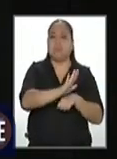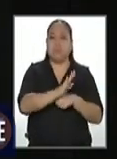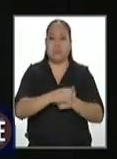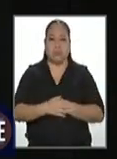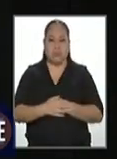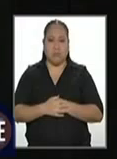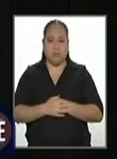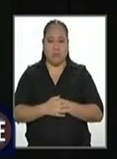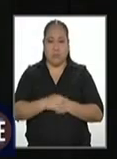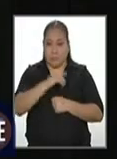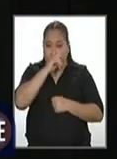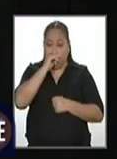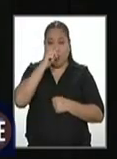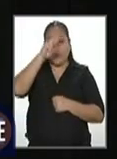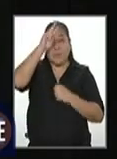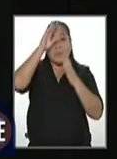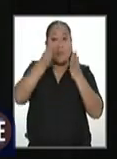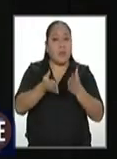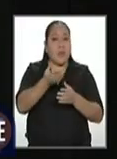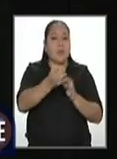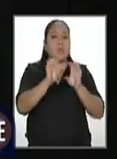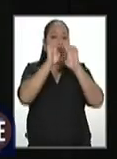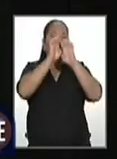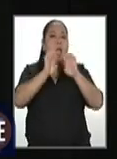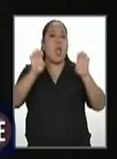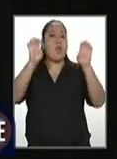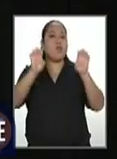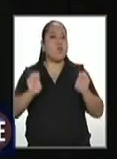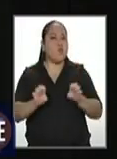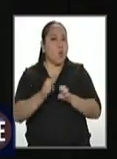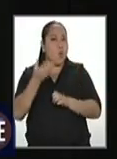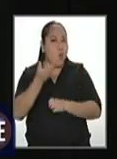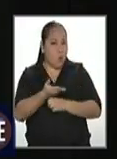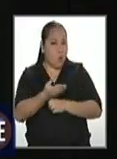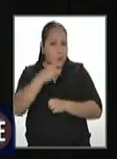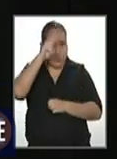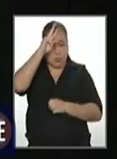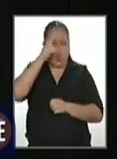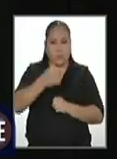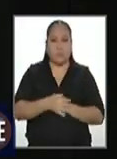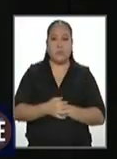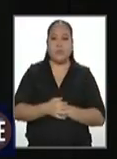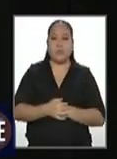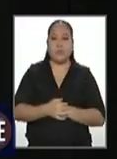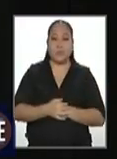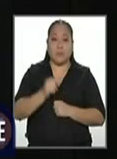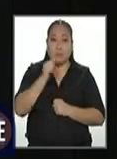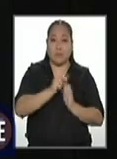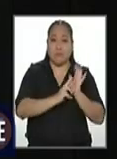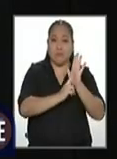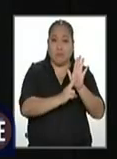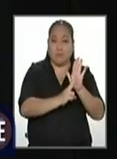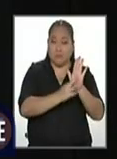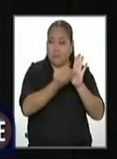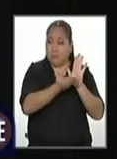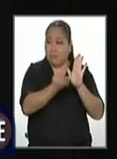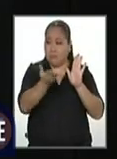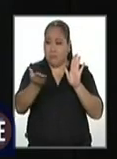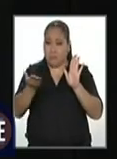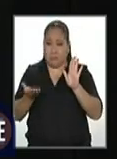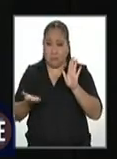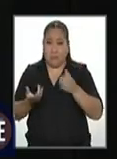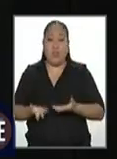Peruanos, este es nuestro escudo patrio. Y nuestro escudo patrio nos representa y nos da